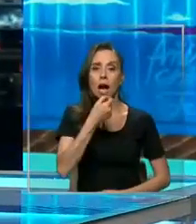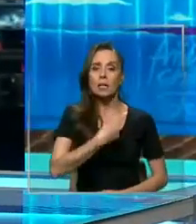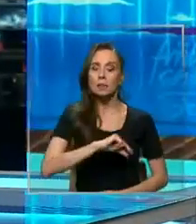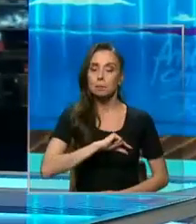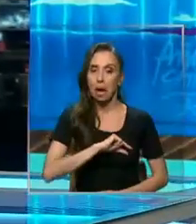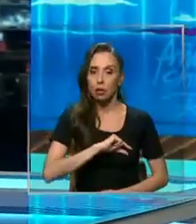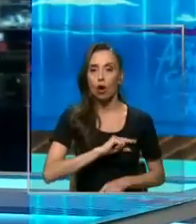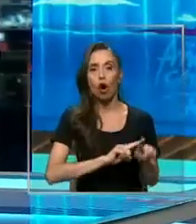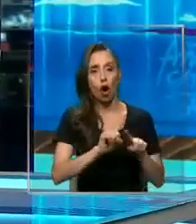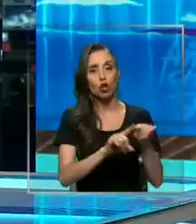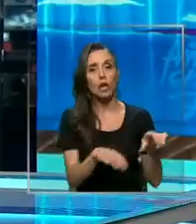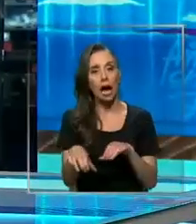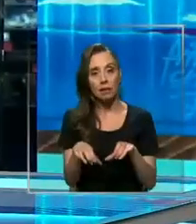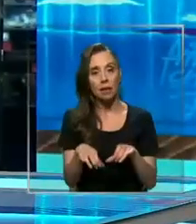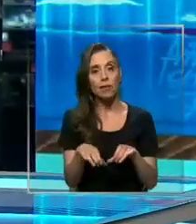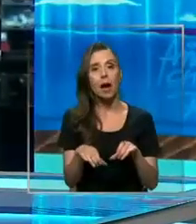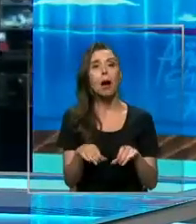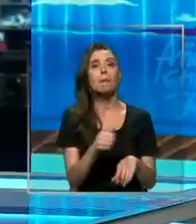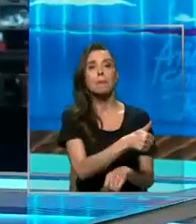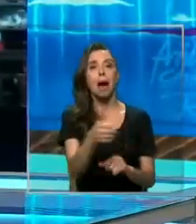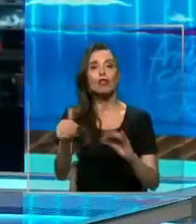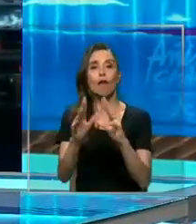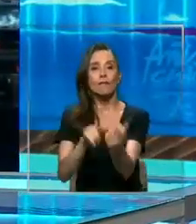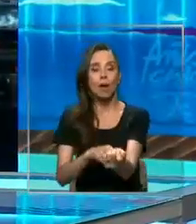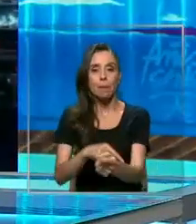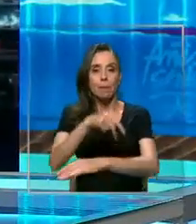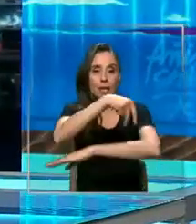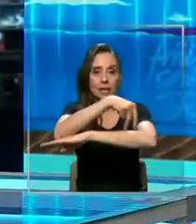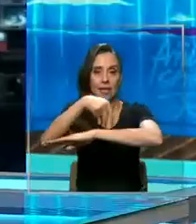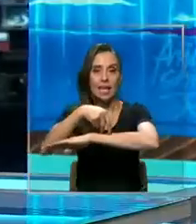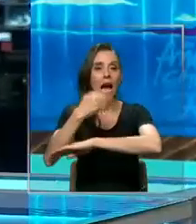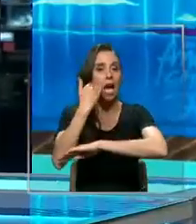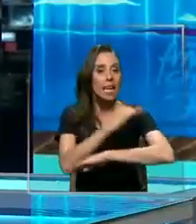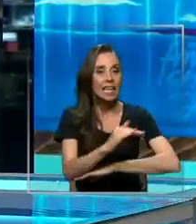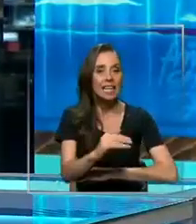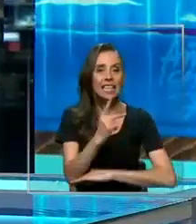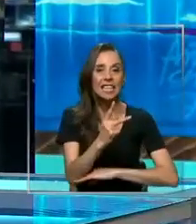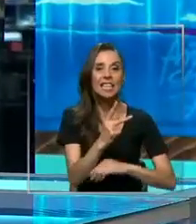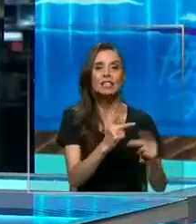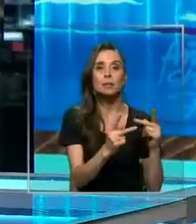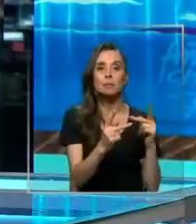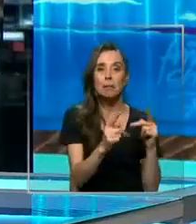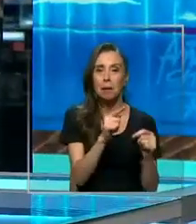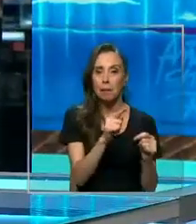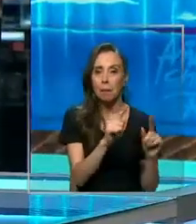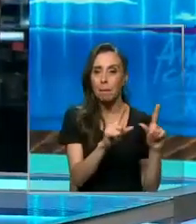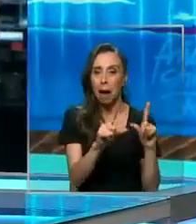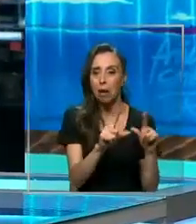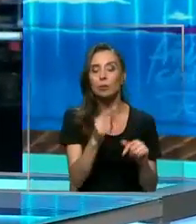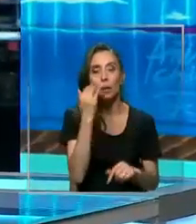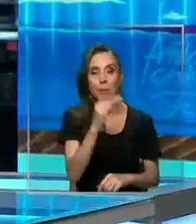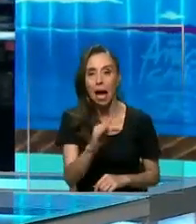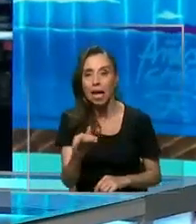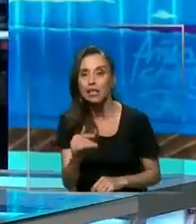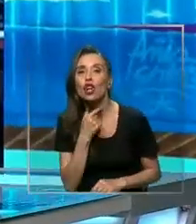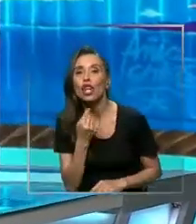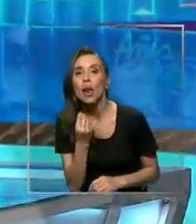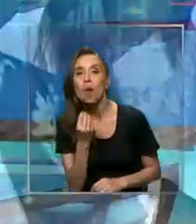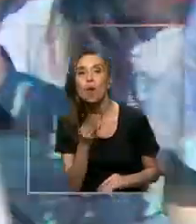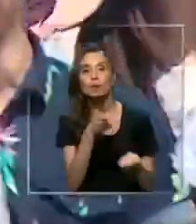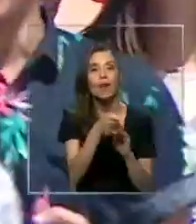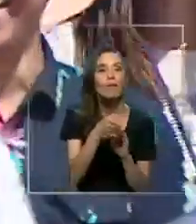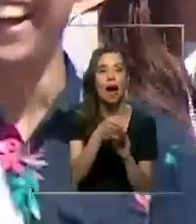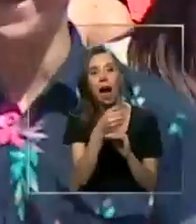hay variadas actividades para toda la familia, junto al escenario de Kidsapalooza, que reúne a las bandas favoritas de los más pequeños.